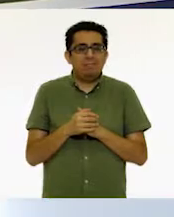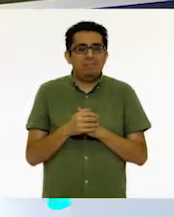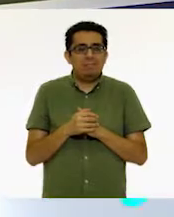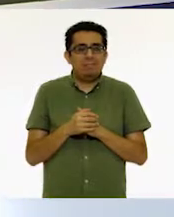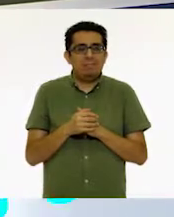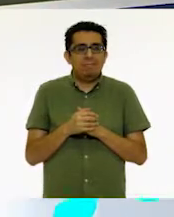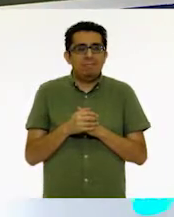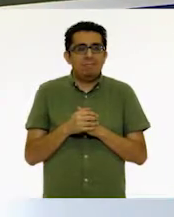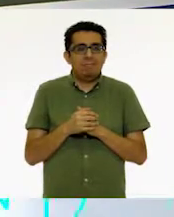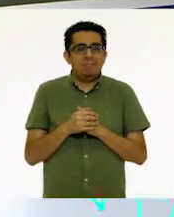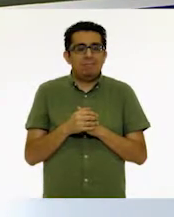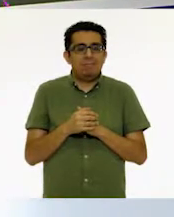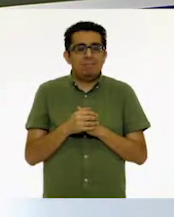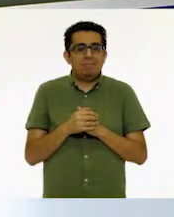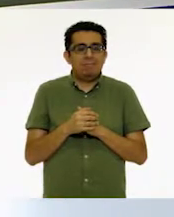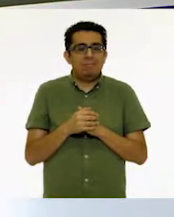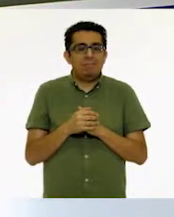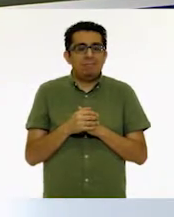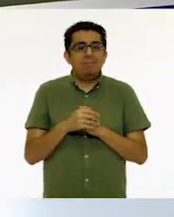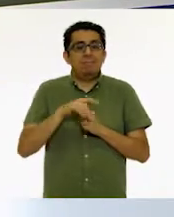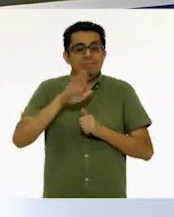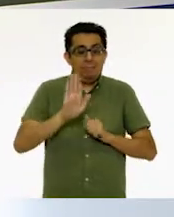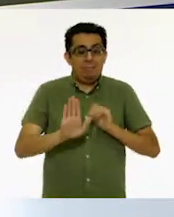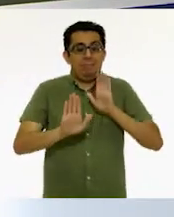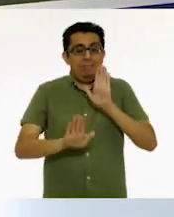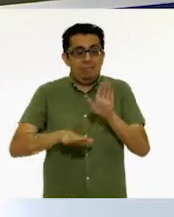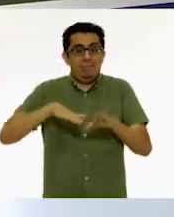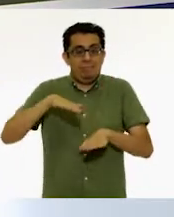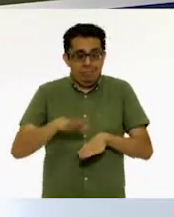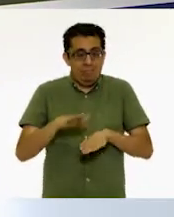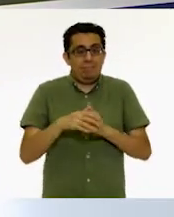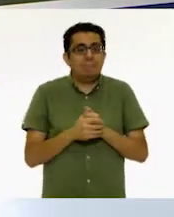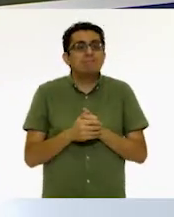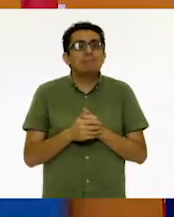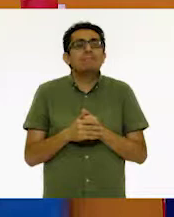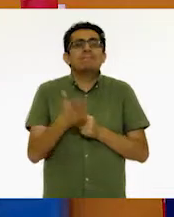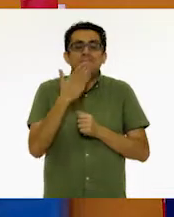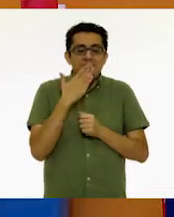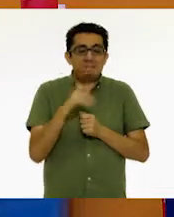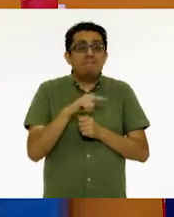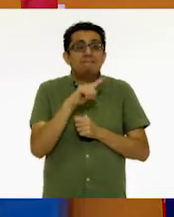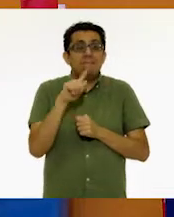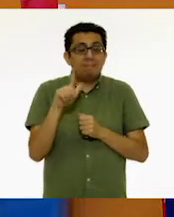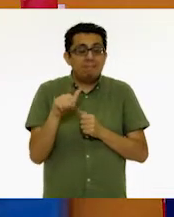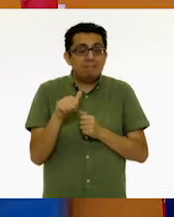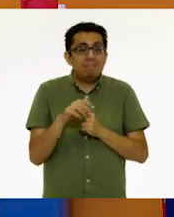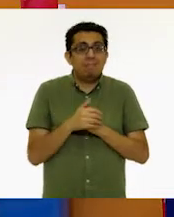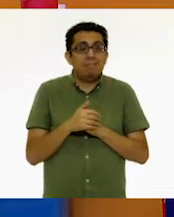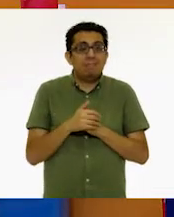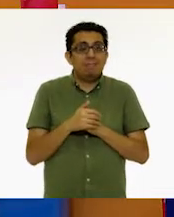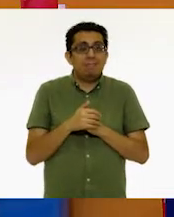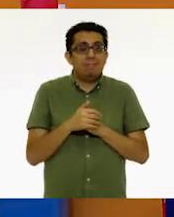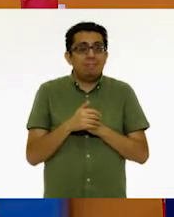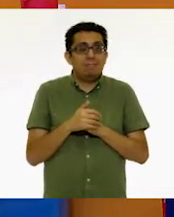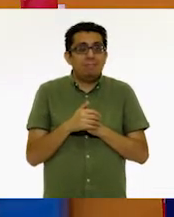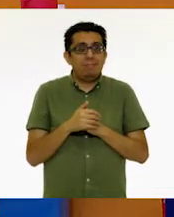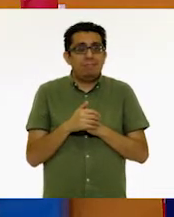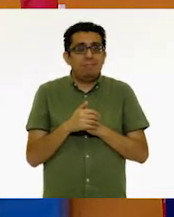palma, pica. Muy bien. Y después sería...